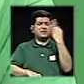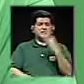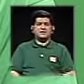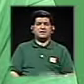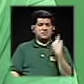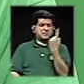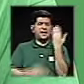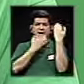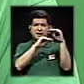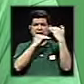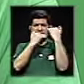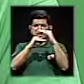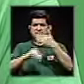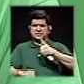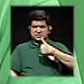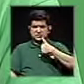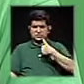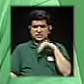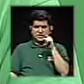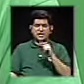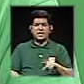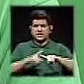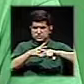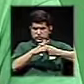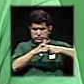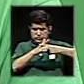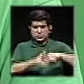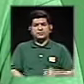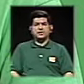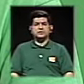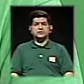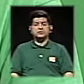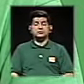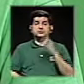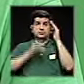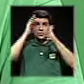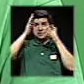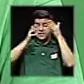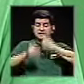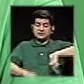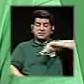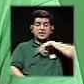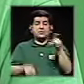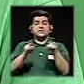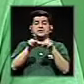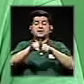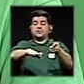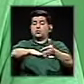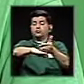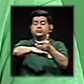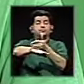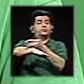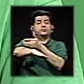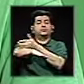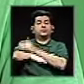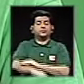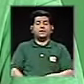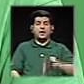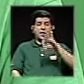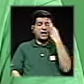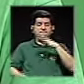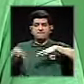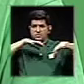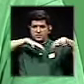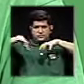limitación que se ha puesto y que ha puesto estos instrumentos Eh pues la creatividad de nosotros también ha crecido verdad y ha crecido en las formas de